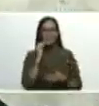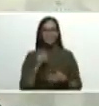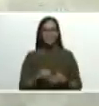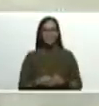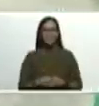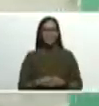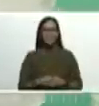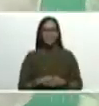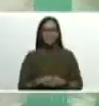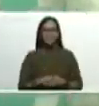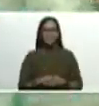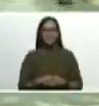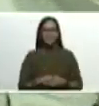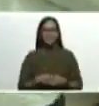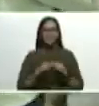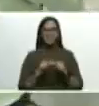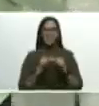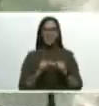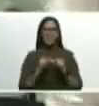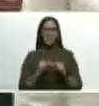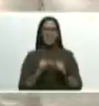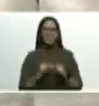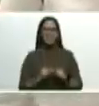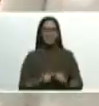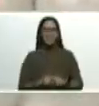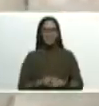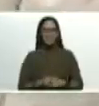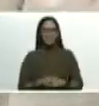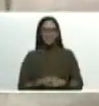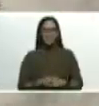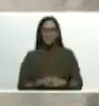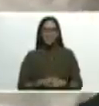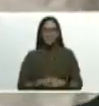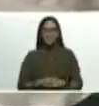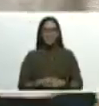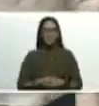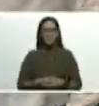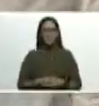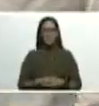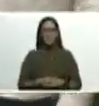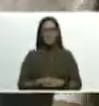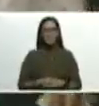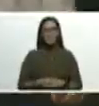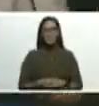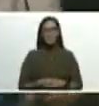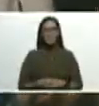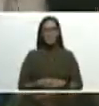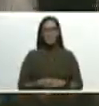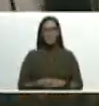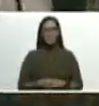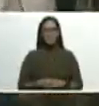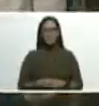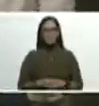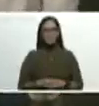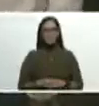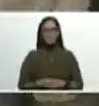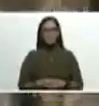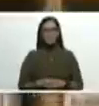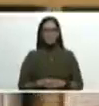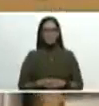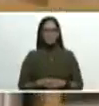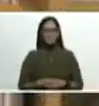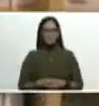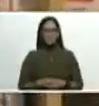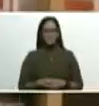¿Ah? Seguimos. Sí, comandante presidente. Aquí nosotros inicialmente